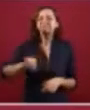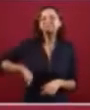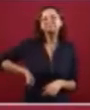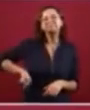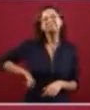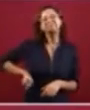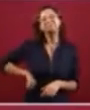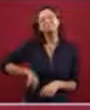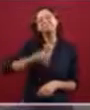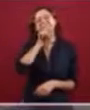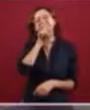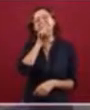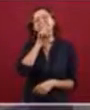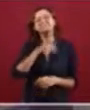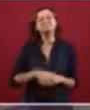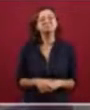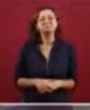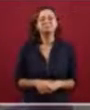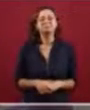Entonces,